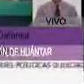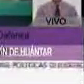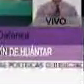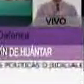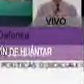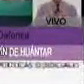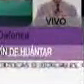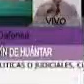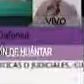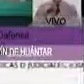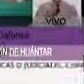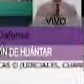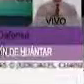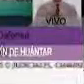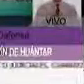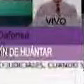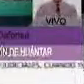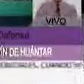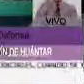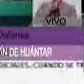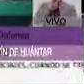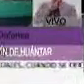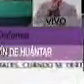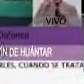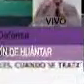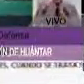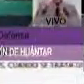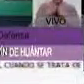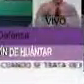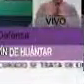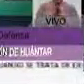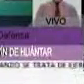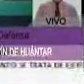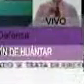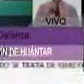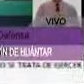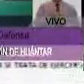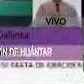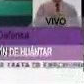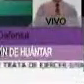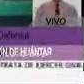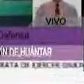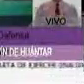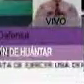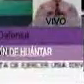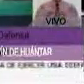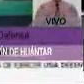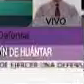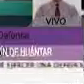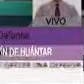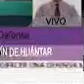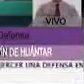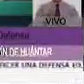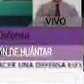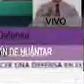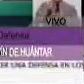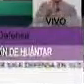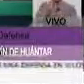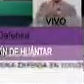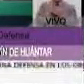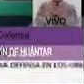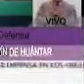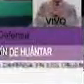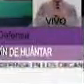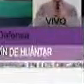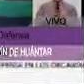Inclusive, como los tiempos no concordaban, una de las pruebas fundamentales que desbarató la